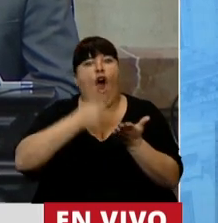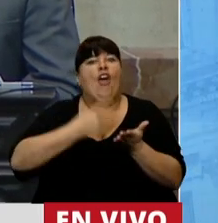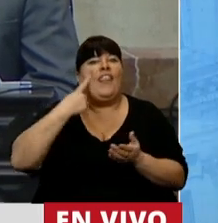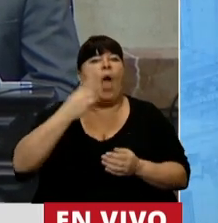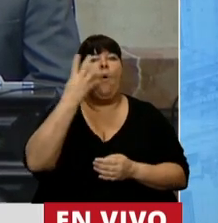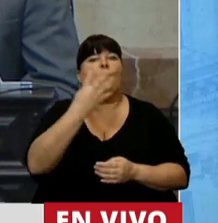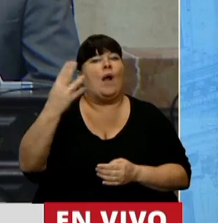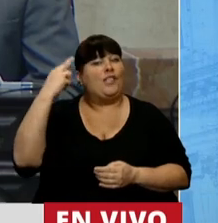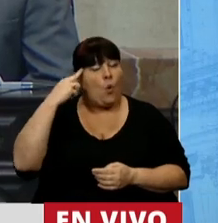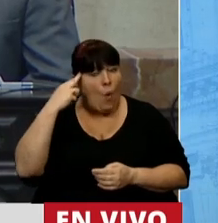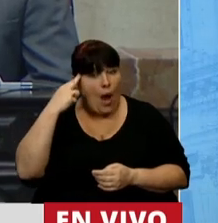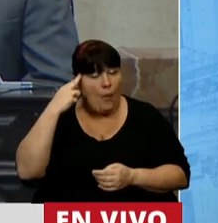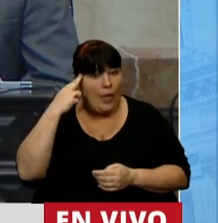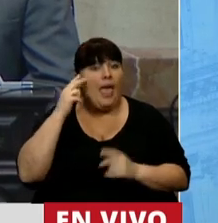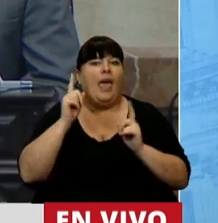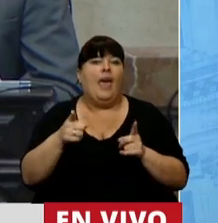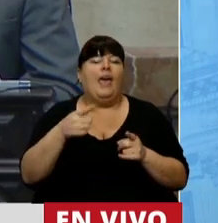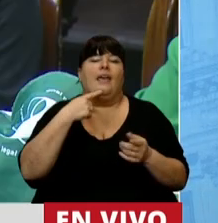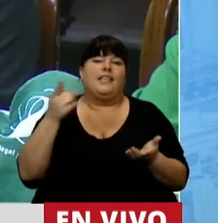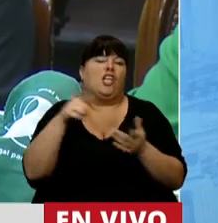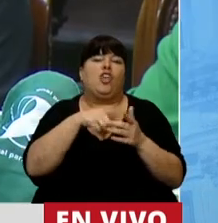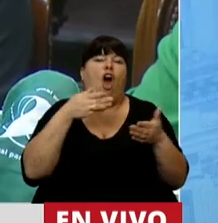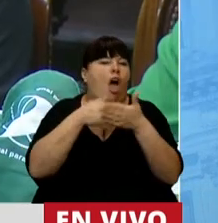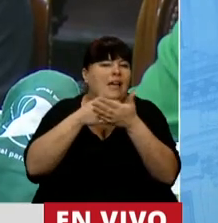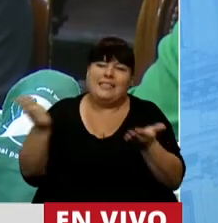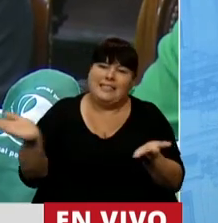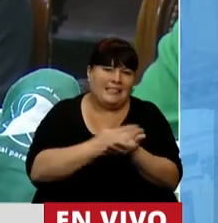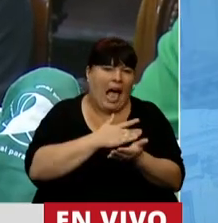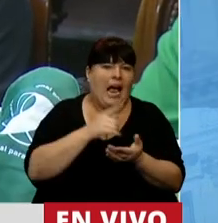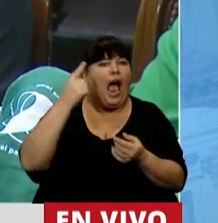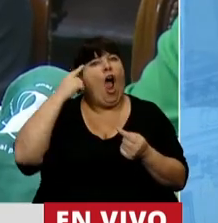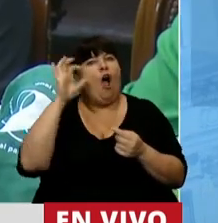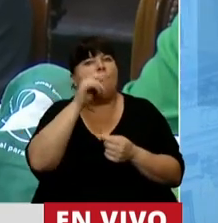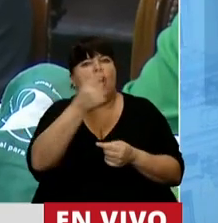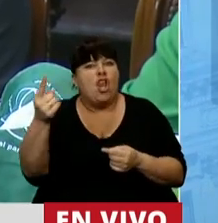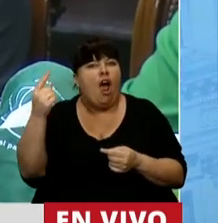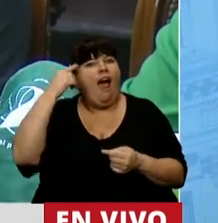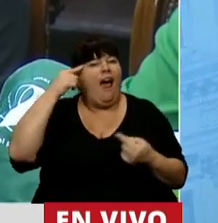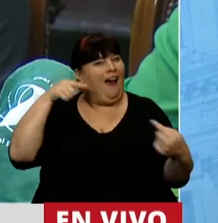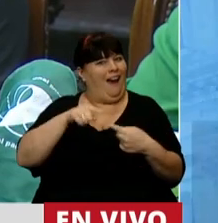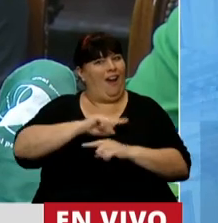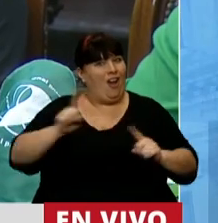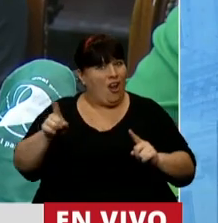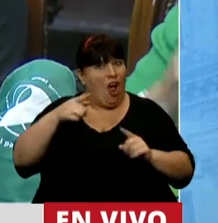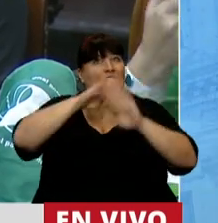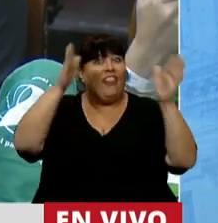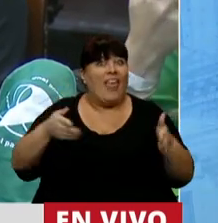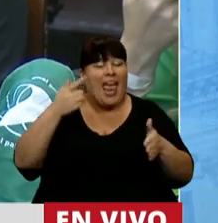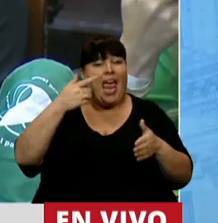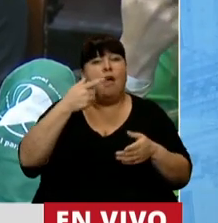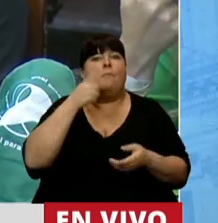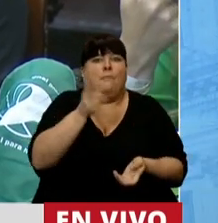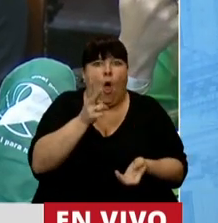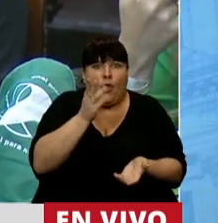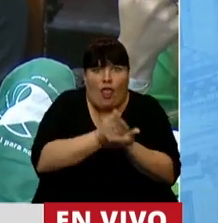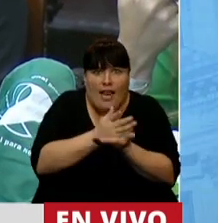día 449, donde se remueve todo obstáculo y toda objeción de conciencia institucional para